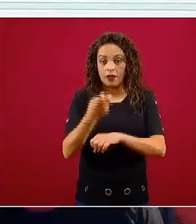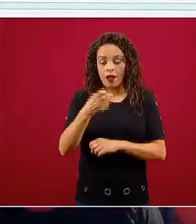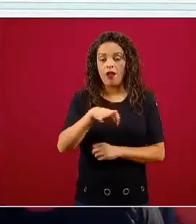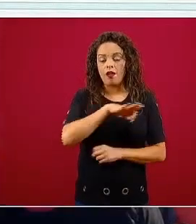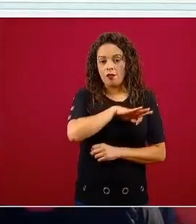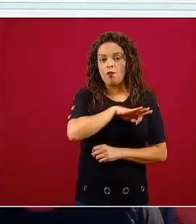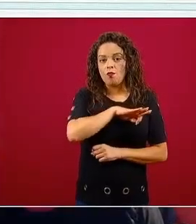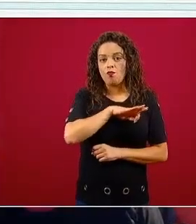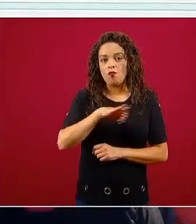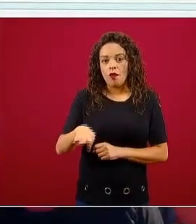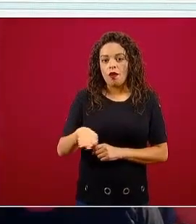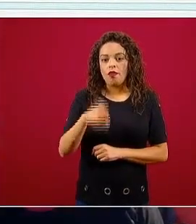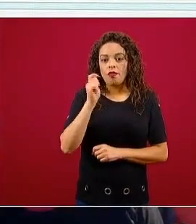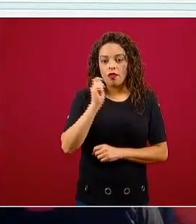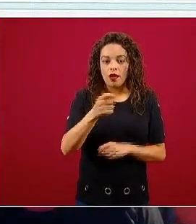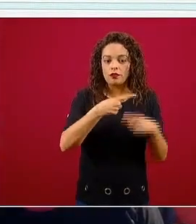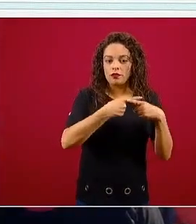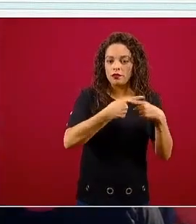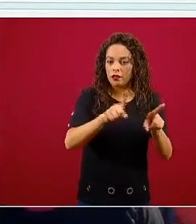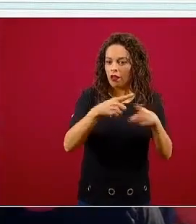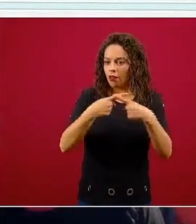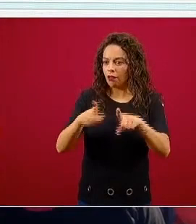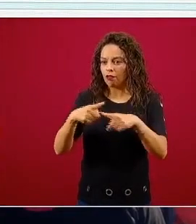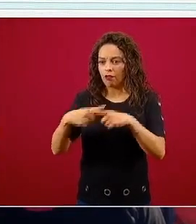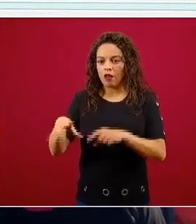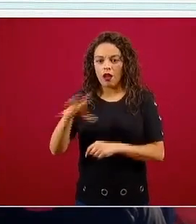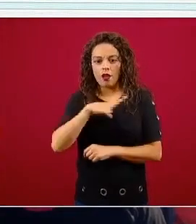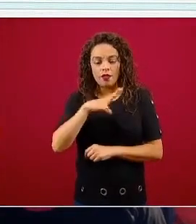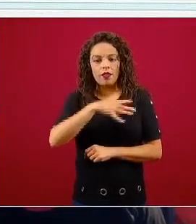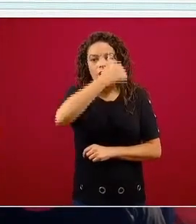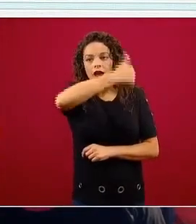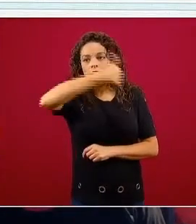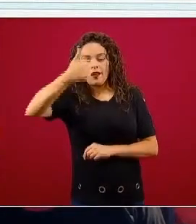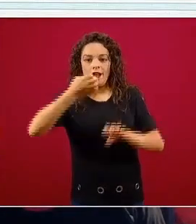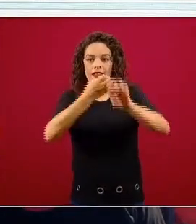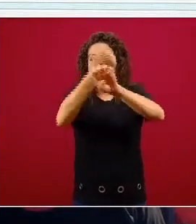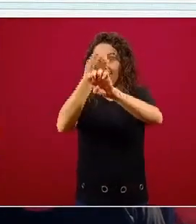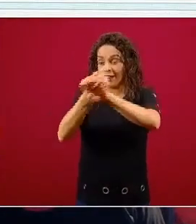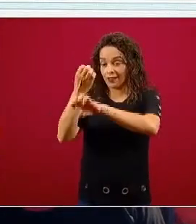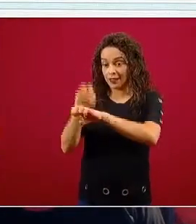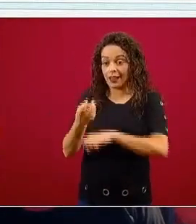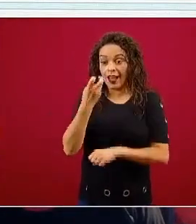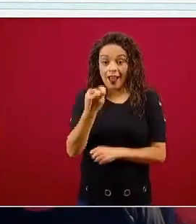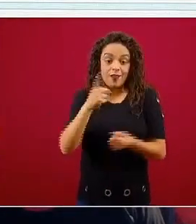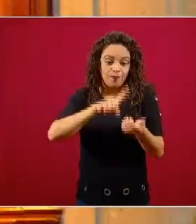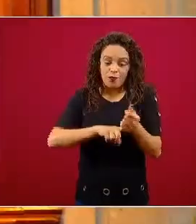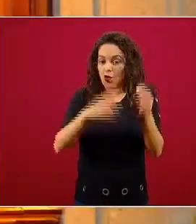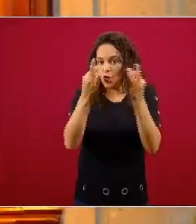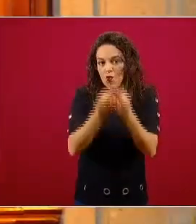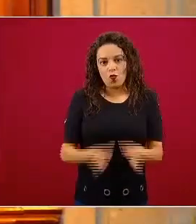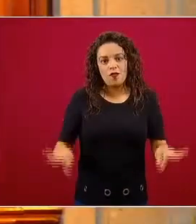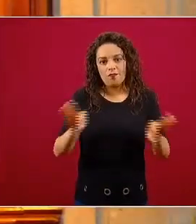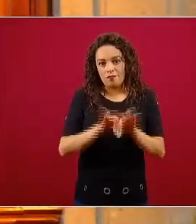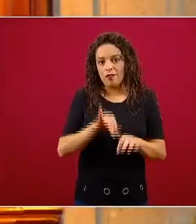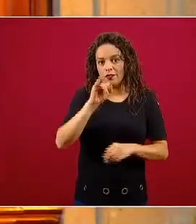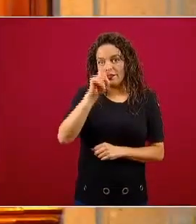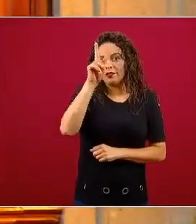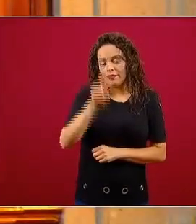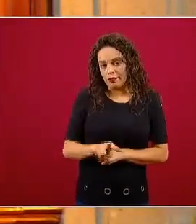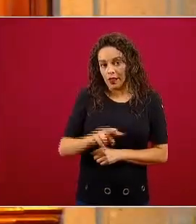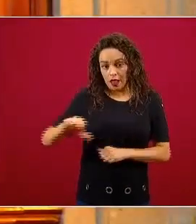tenga un comportamiento diferente entre un estado y otro. De ahí la importancia de que las actividades